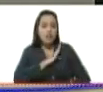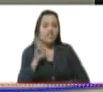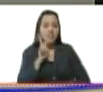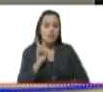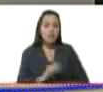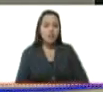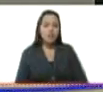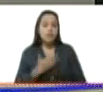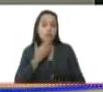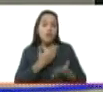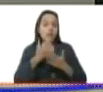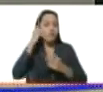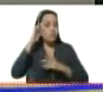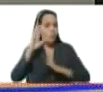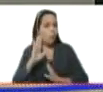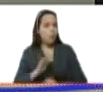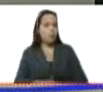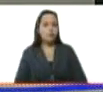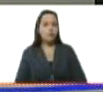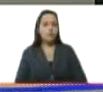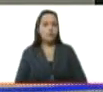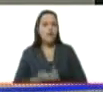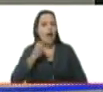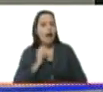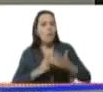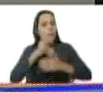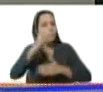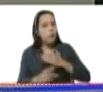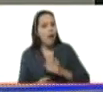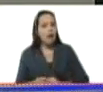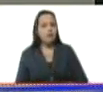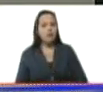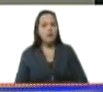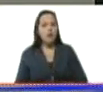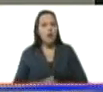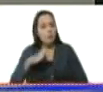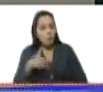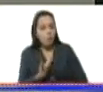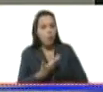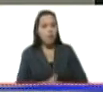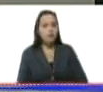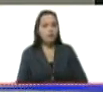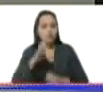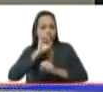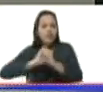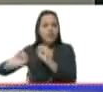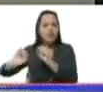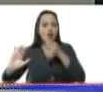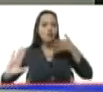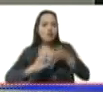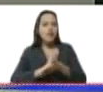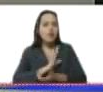afortunadamente. Y bueno, ya tenemos un plan para enfrentar este ataque.